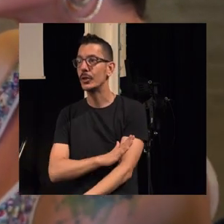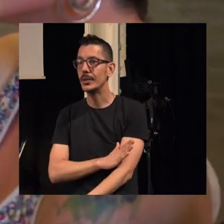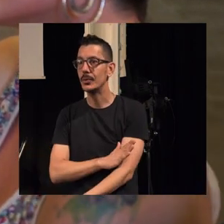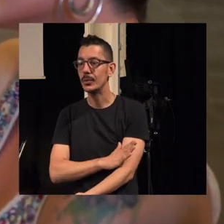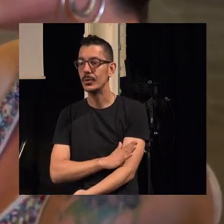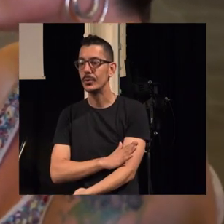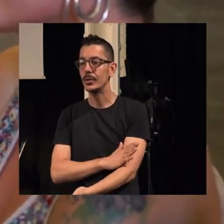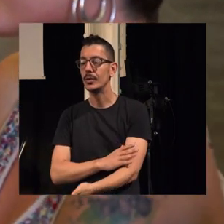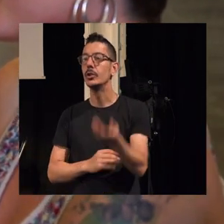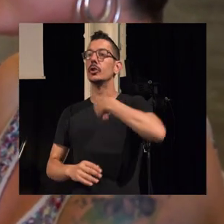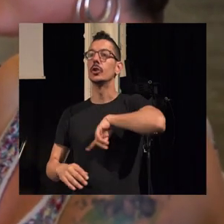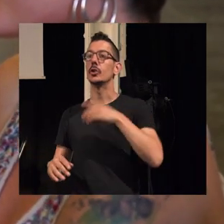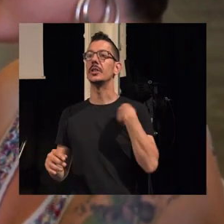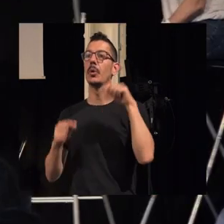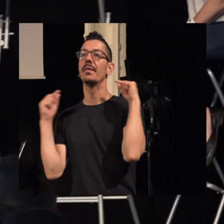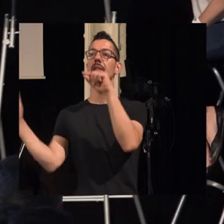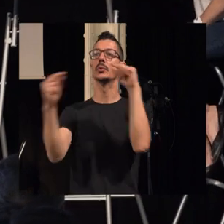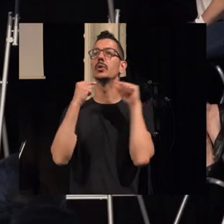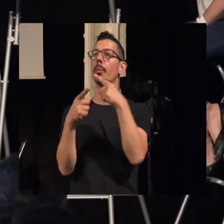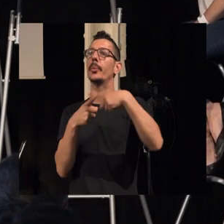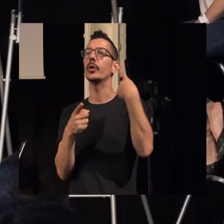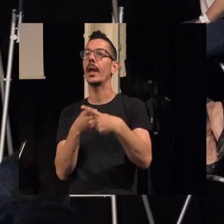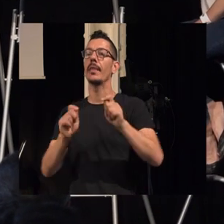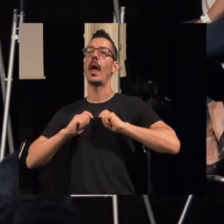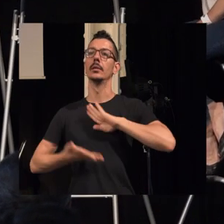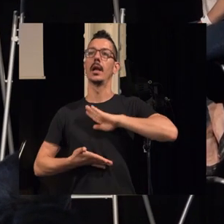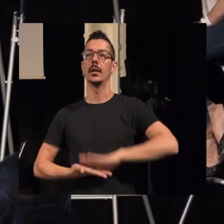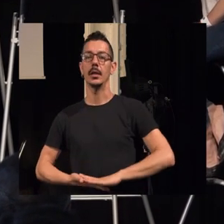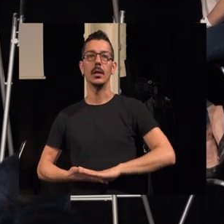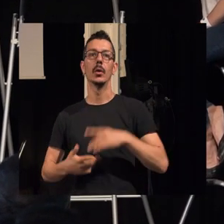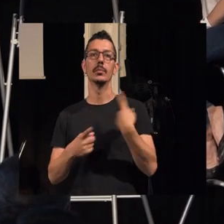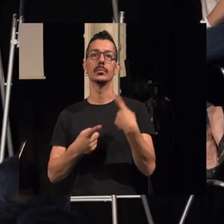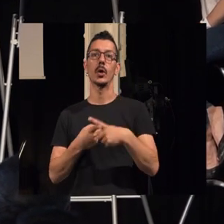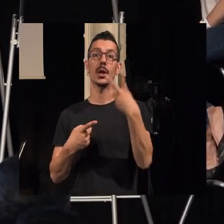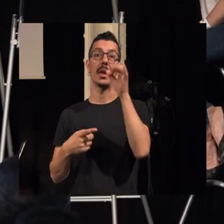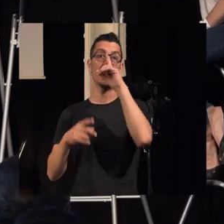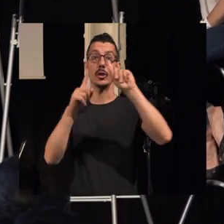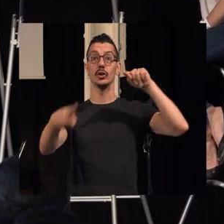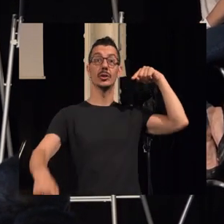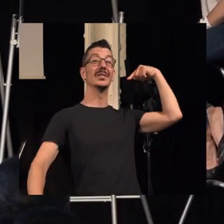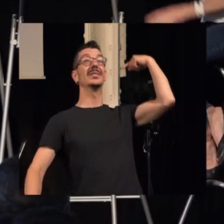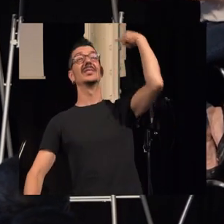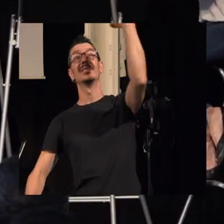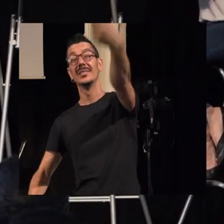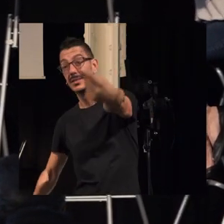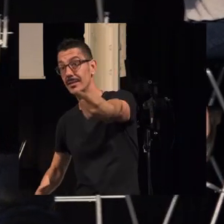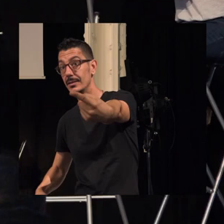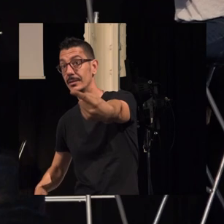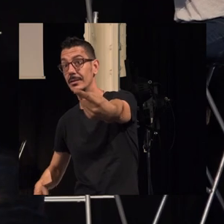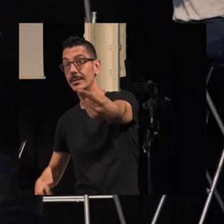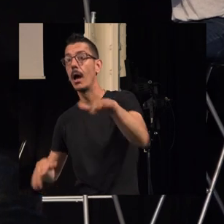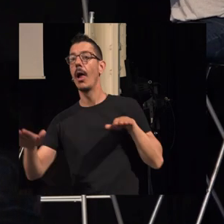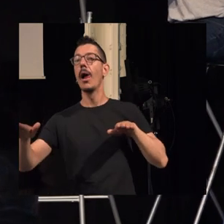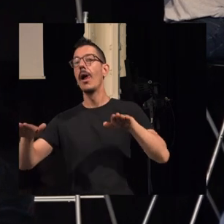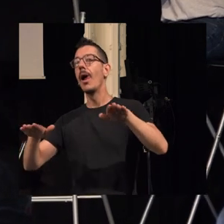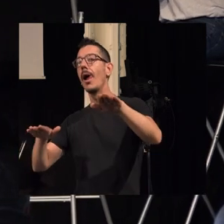mismo punto de discusión? Me cuestiono, porque yo no quiero dentro de 20 años en Portugal estar en este